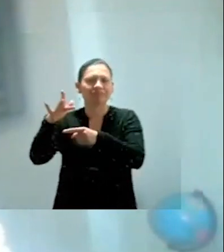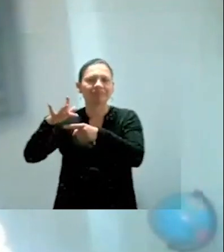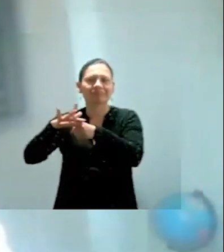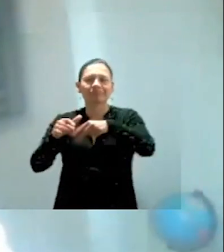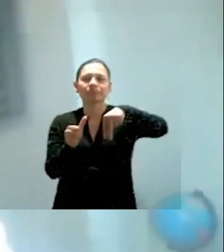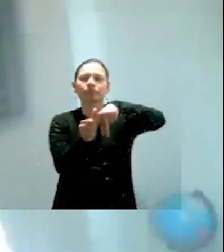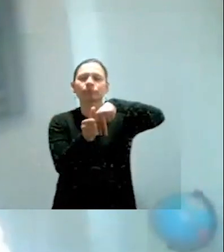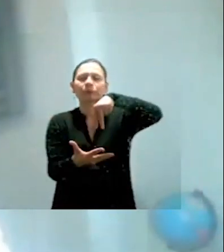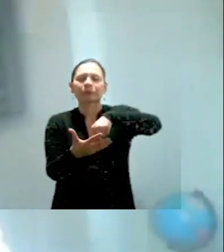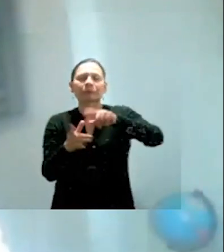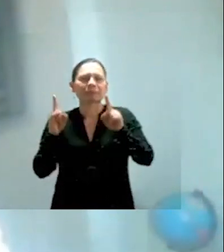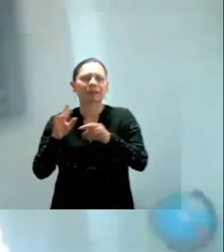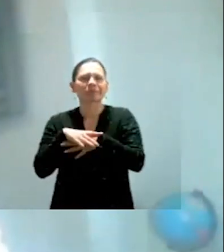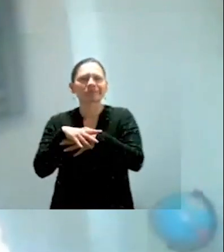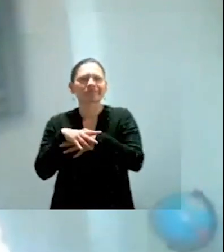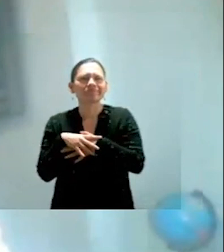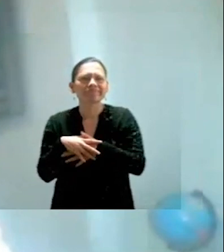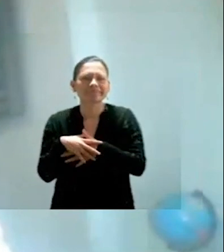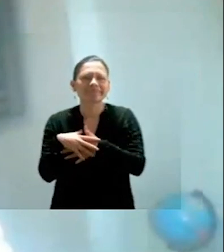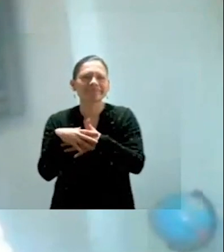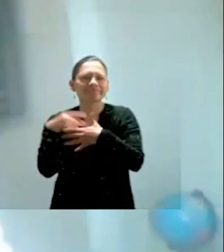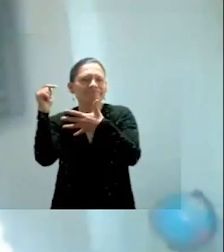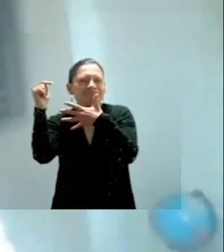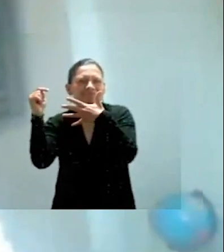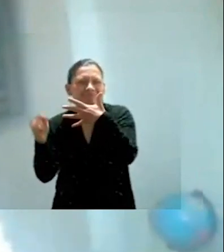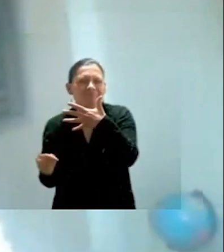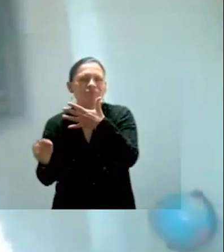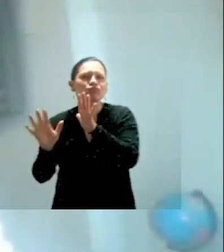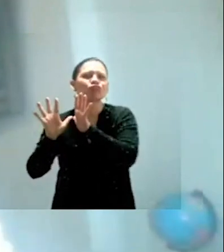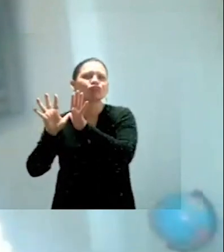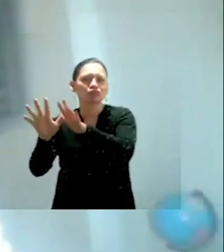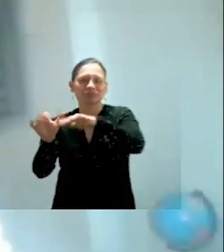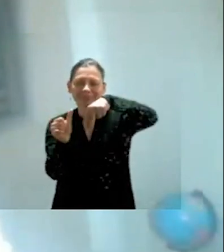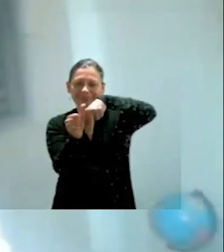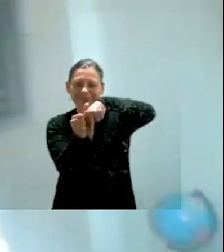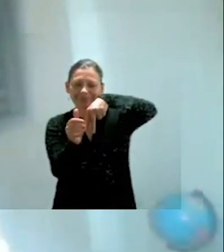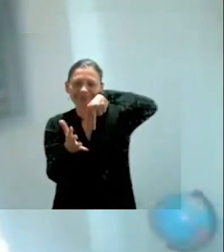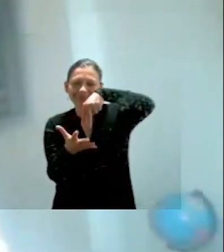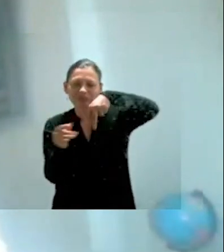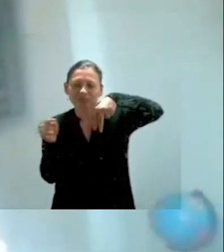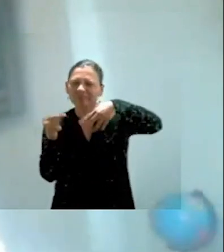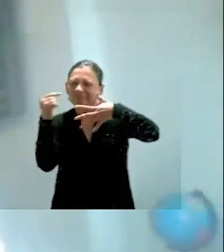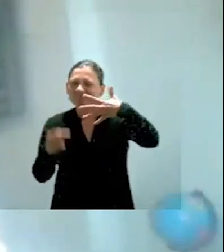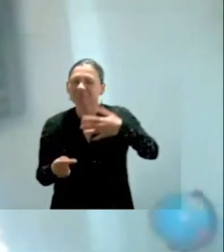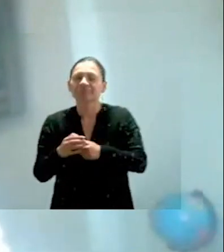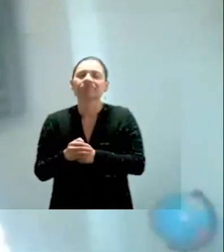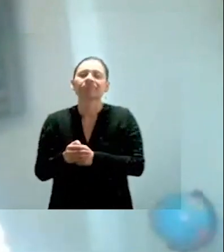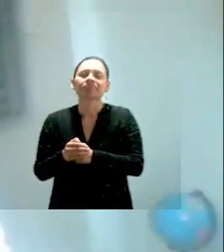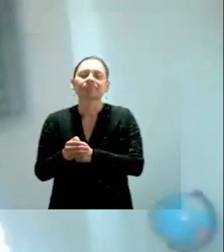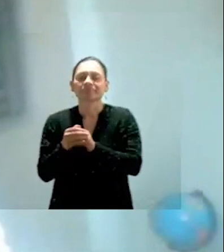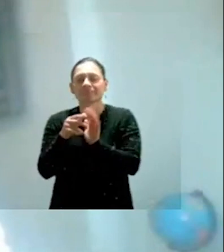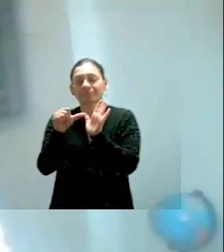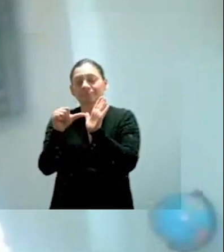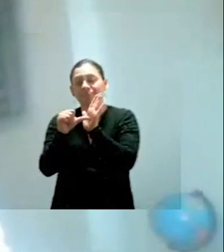estos otros adjetivos que tiene la tutela, que están dados desde el artículo 86 o desde sus otras normas,